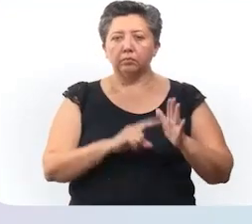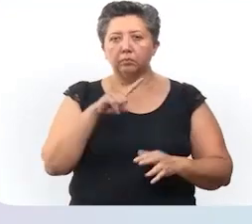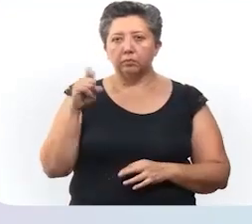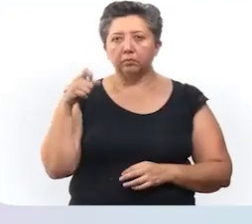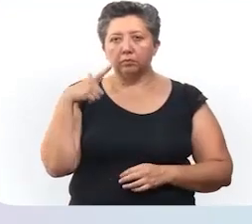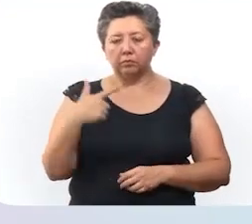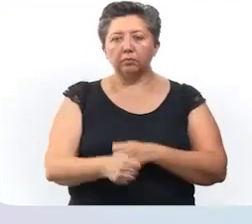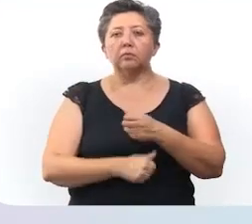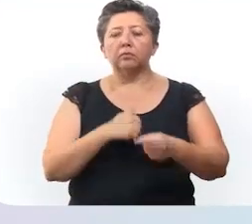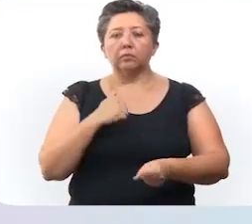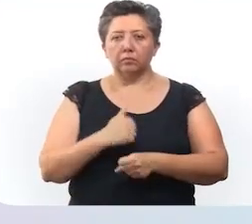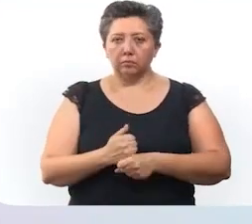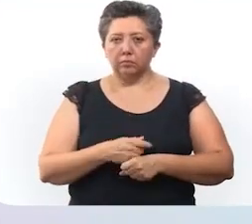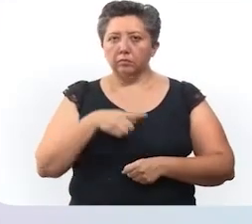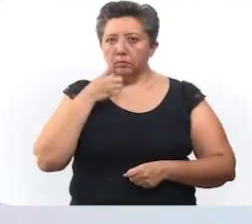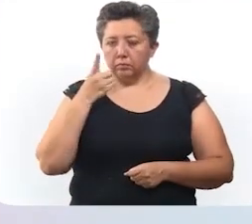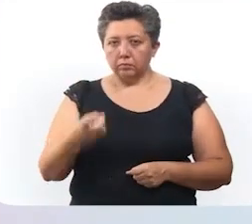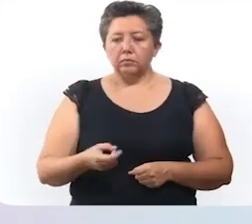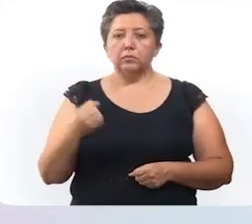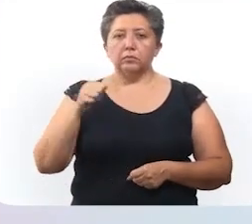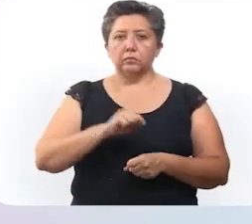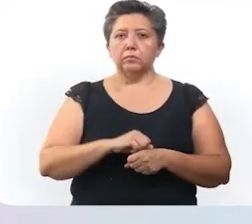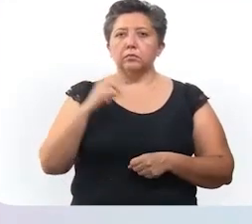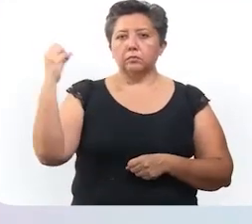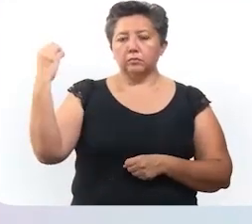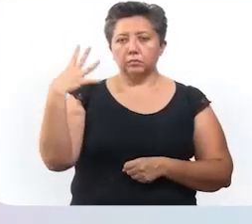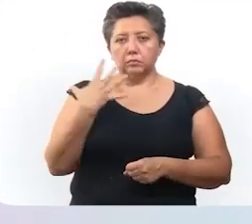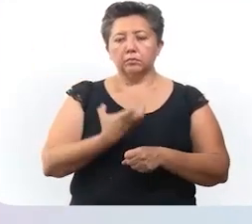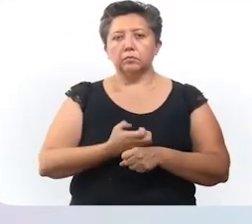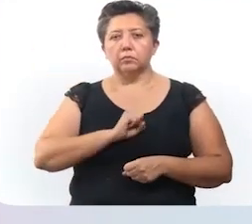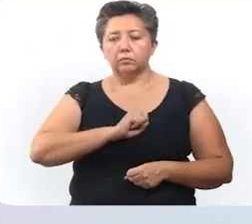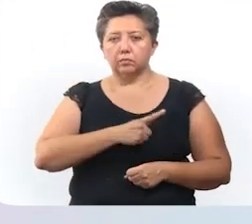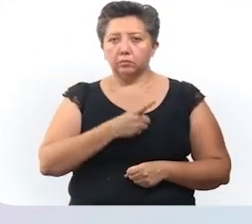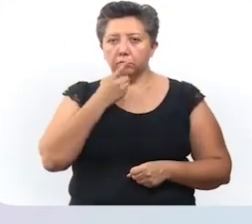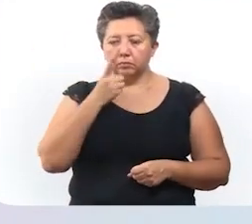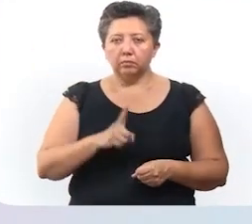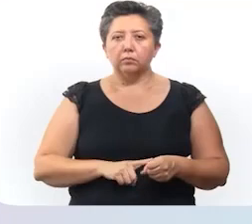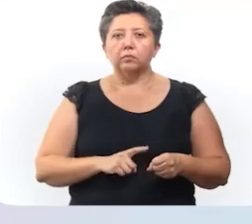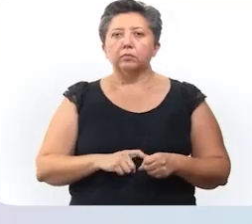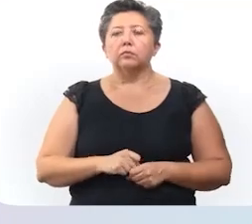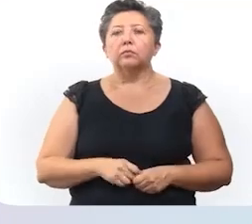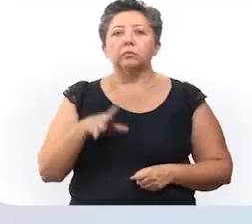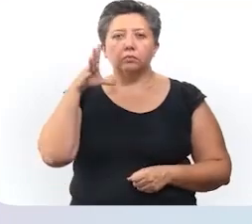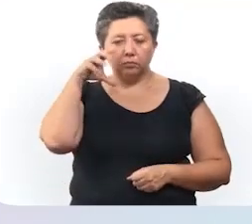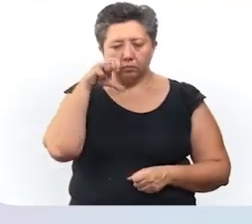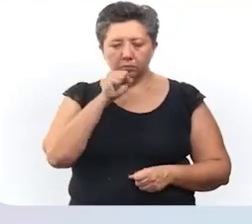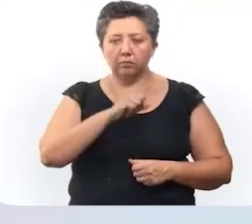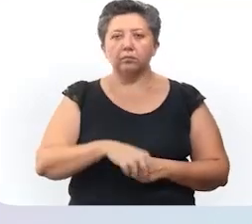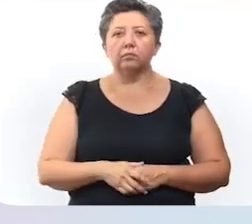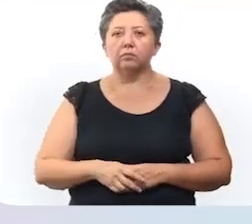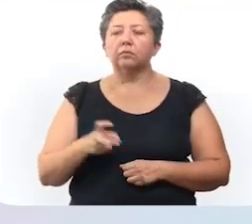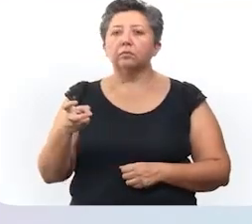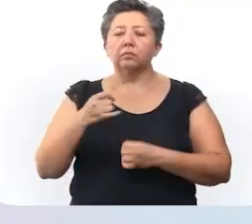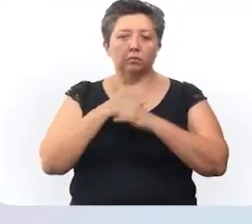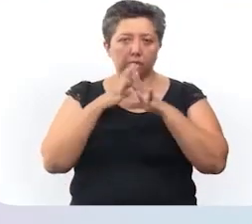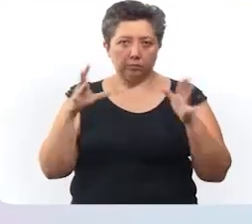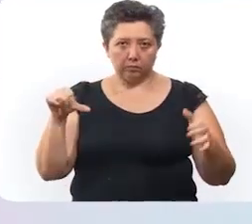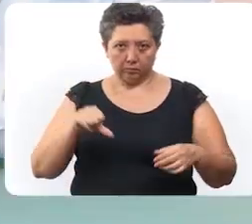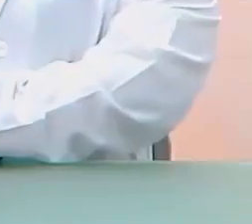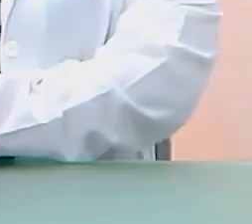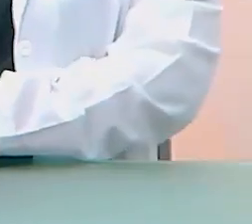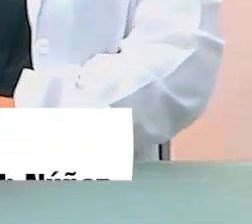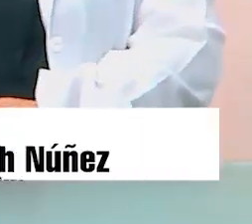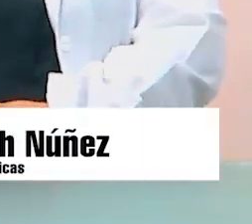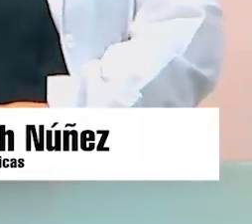1 mes a 107 años. Los indicadores semanales del Semáforo Estatal de Salud marcan color naranja. Ese es todo el reporte,